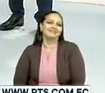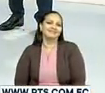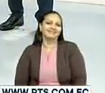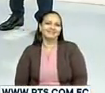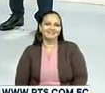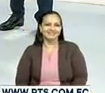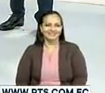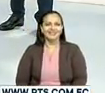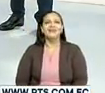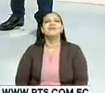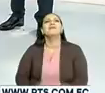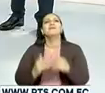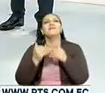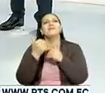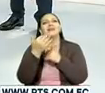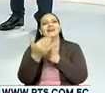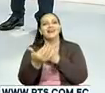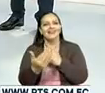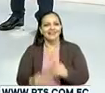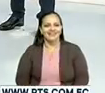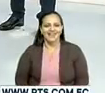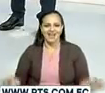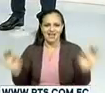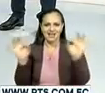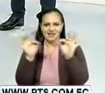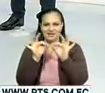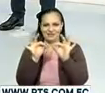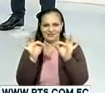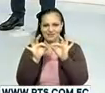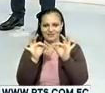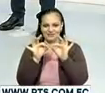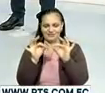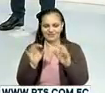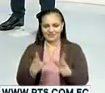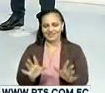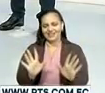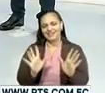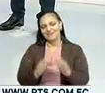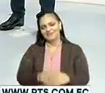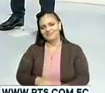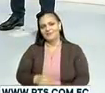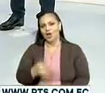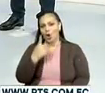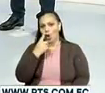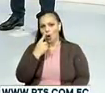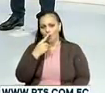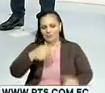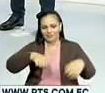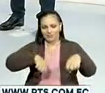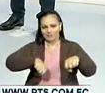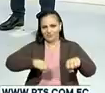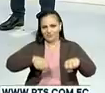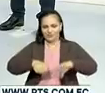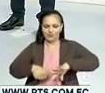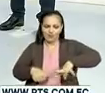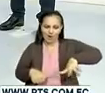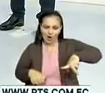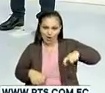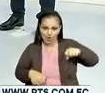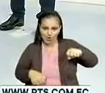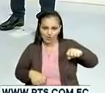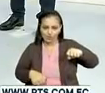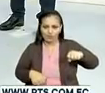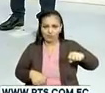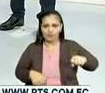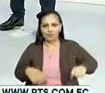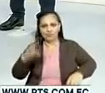Ahí salió después la foto del Facebook. La foto del Facebook también salió. El que se tomaba la foto, pues. Claro, que se iba robando la moto y dice, no, si yo me quería tomar una foto